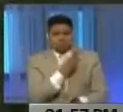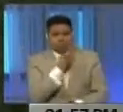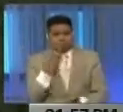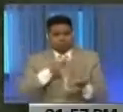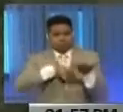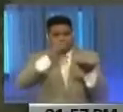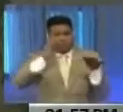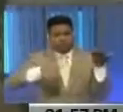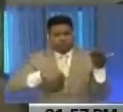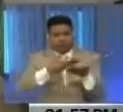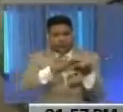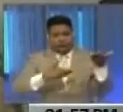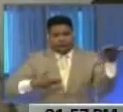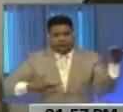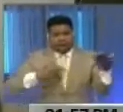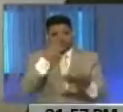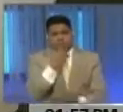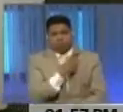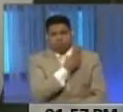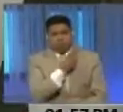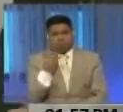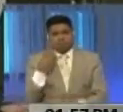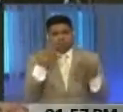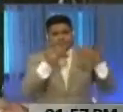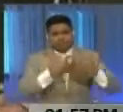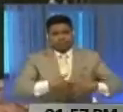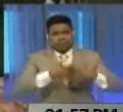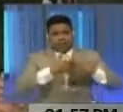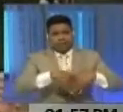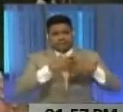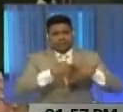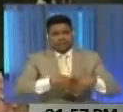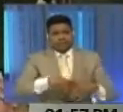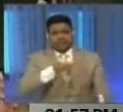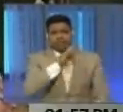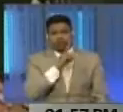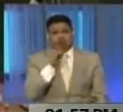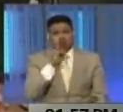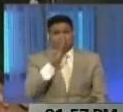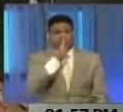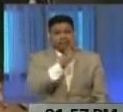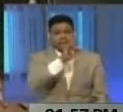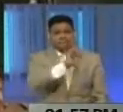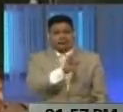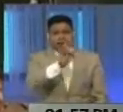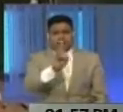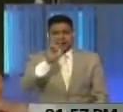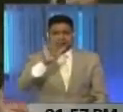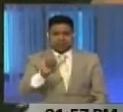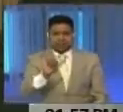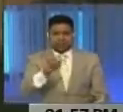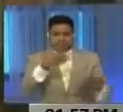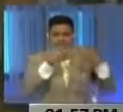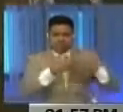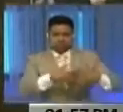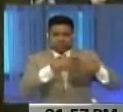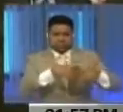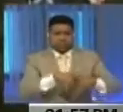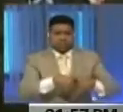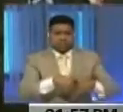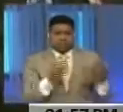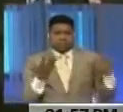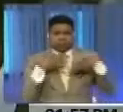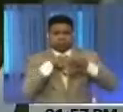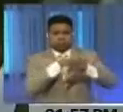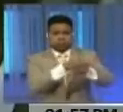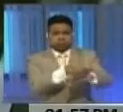Firma de carta de compromiso con la empresa Barrick International Corporation para la constitución de empresa mixta en